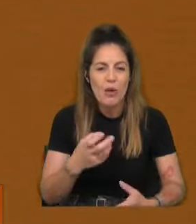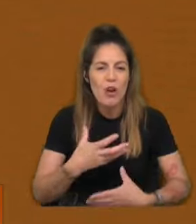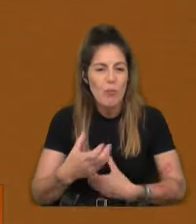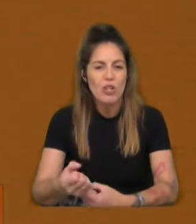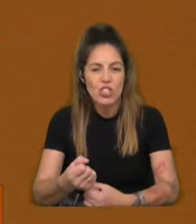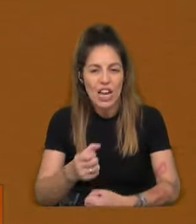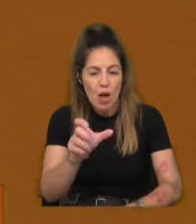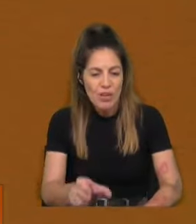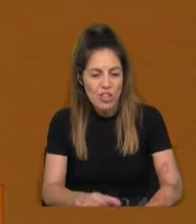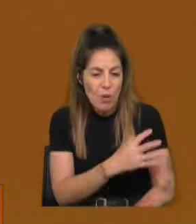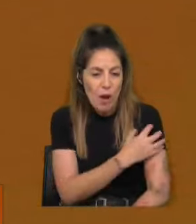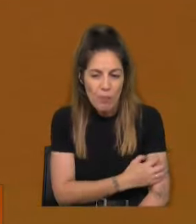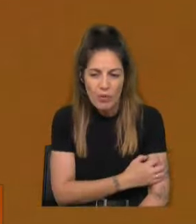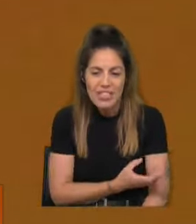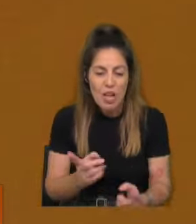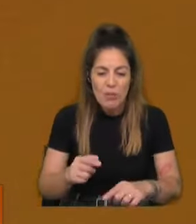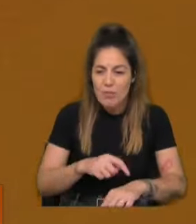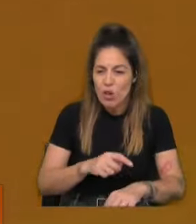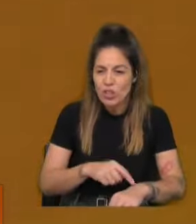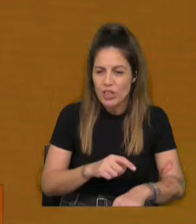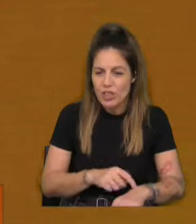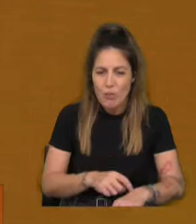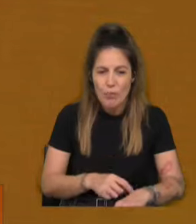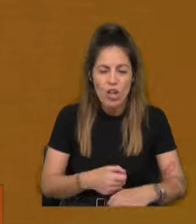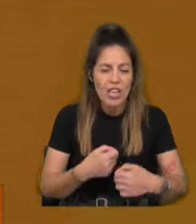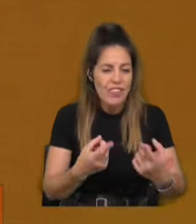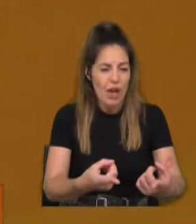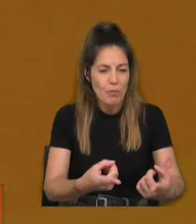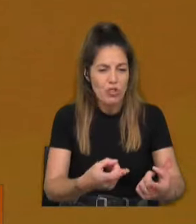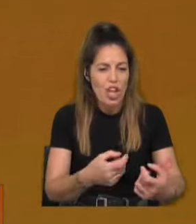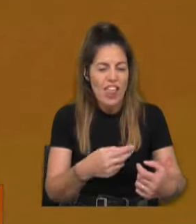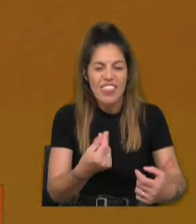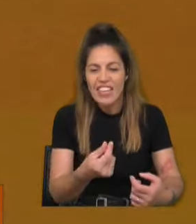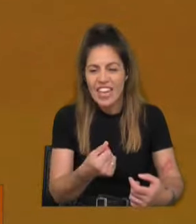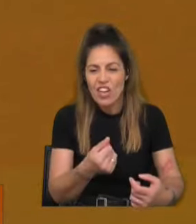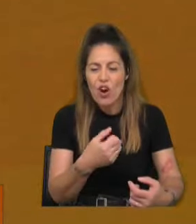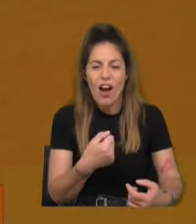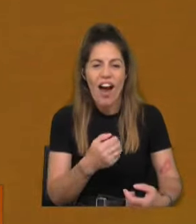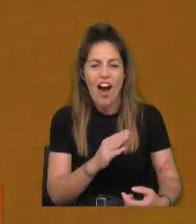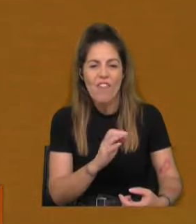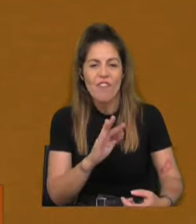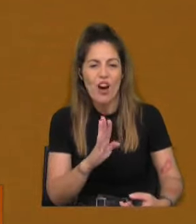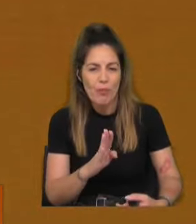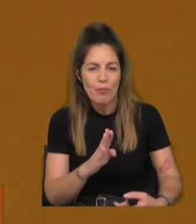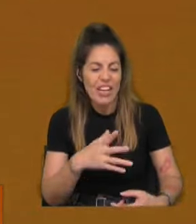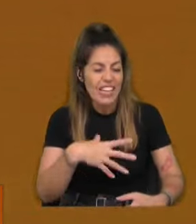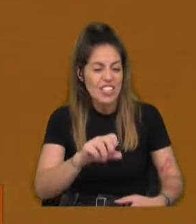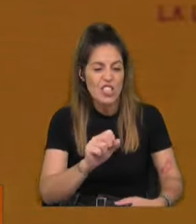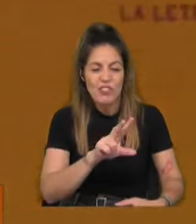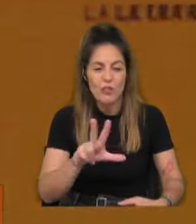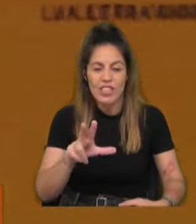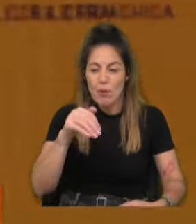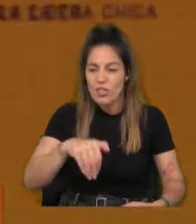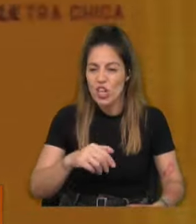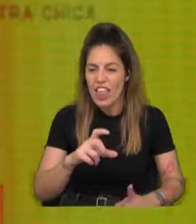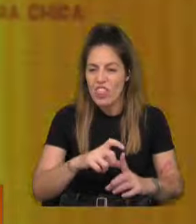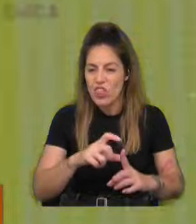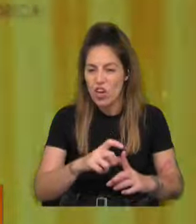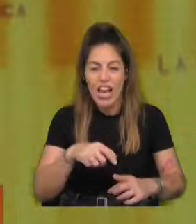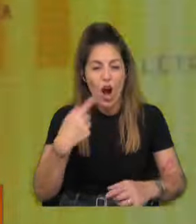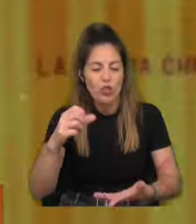tienen si a la vez le estamos sirviendo madeja de plata levantando el centro de la safa para llevarse esos 23 millones de dólares al exterior este hacer lo que quieran con los